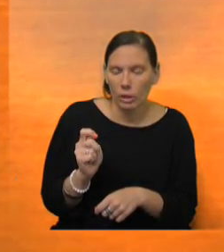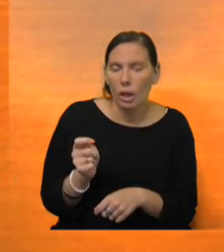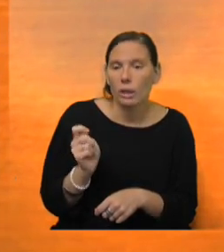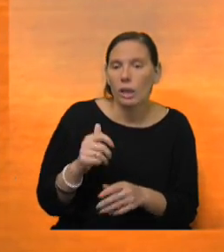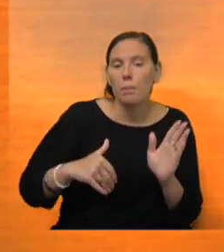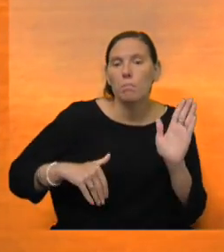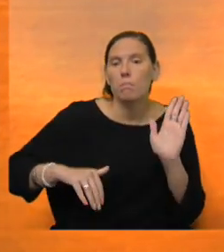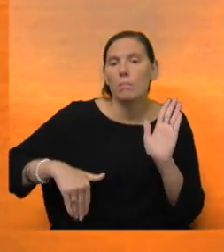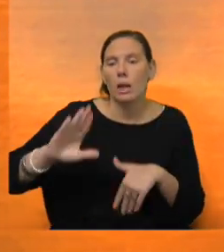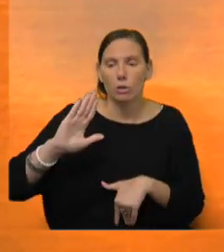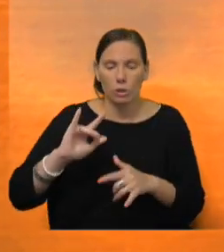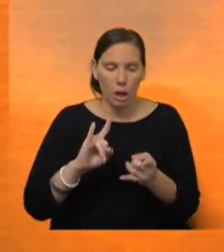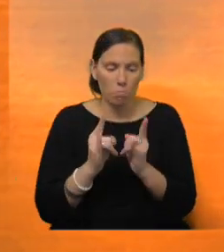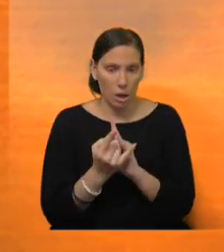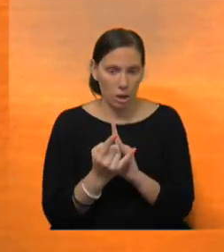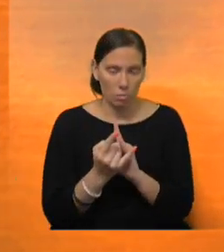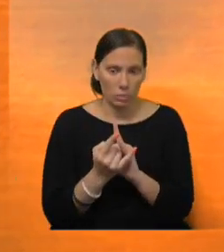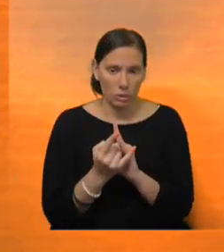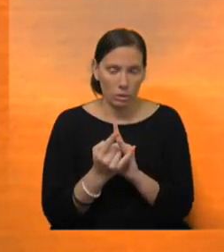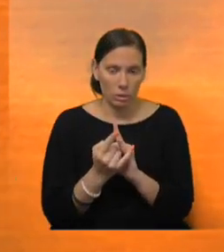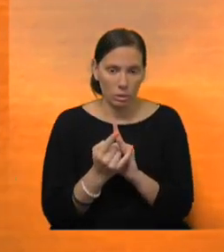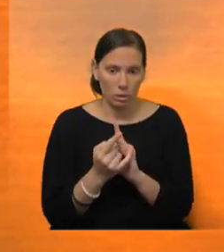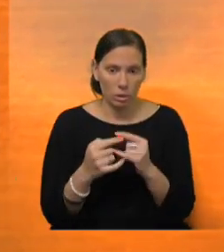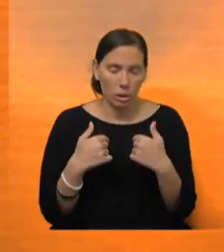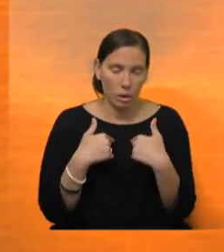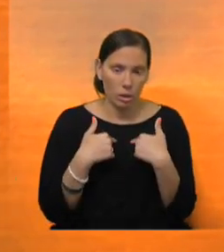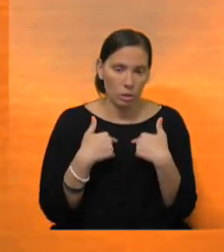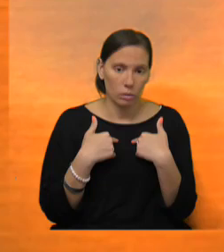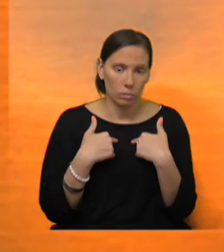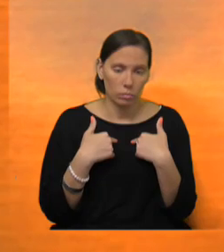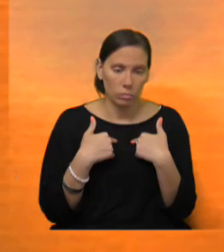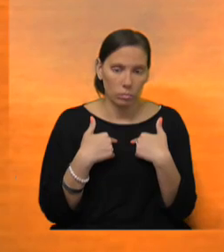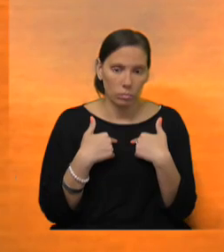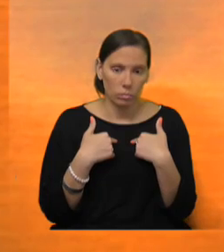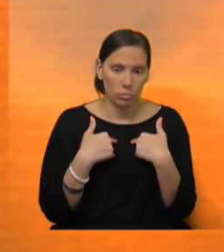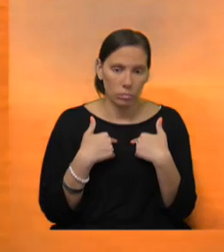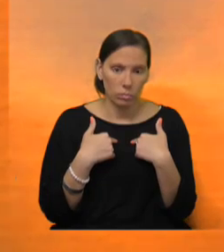mayoría parlamentaria yo obviamente